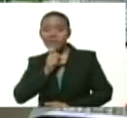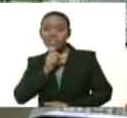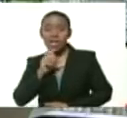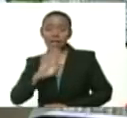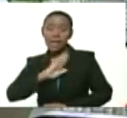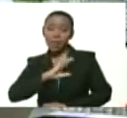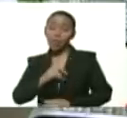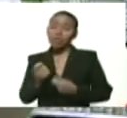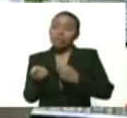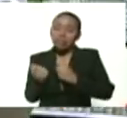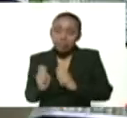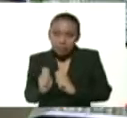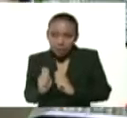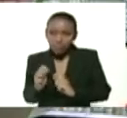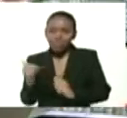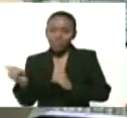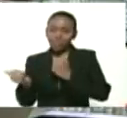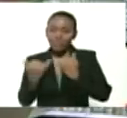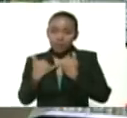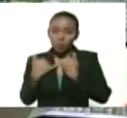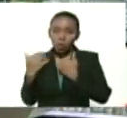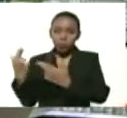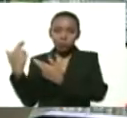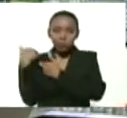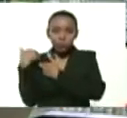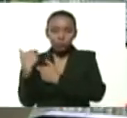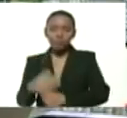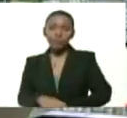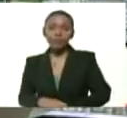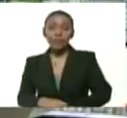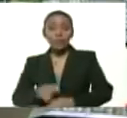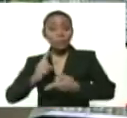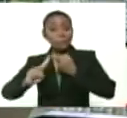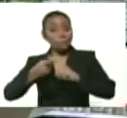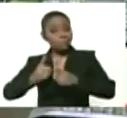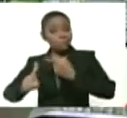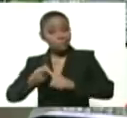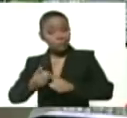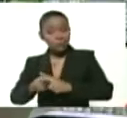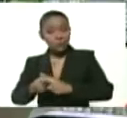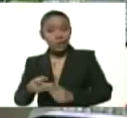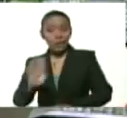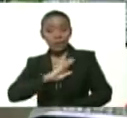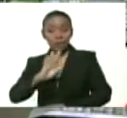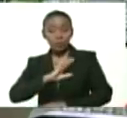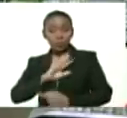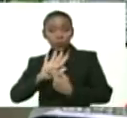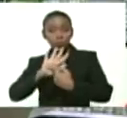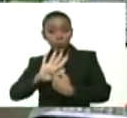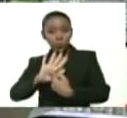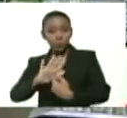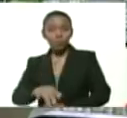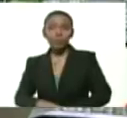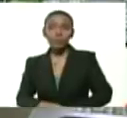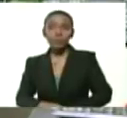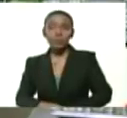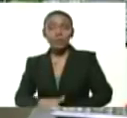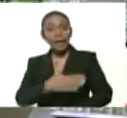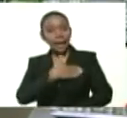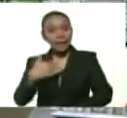tenemos que tratar de evitar. De los casos que estamos refiriendo,